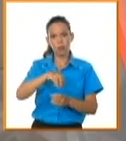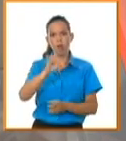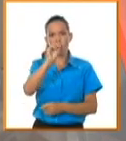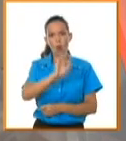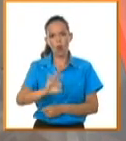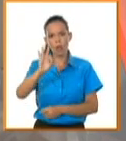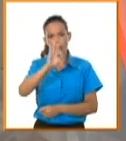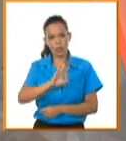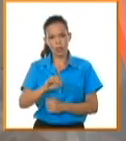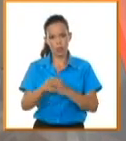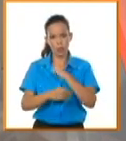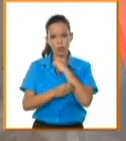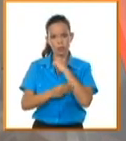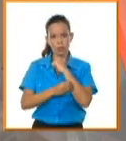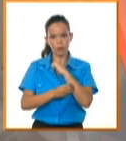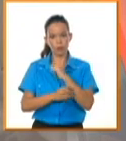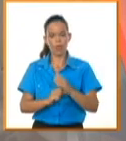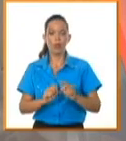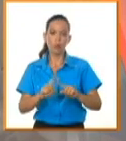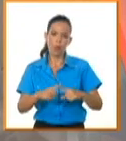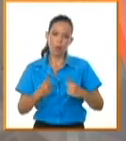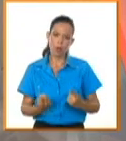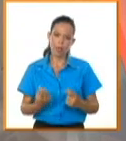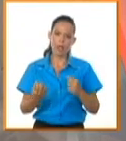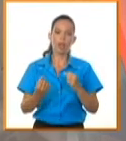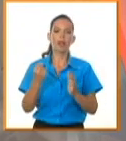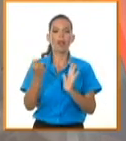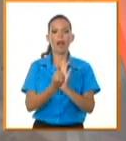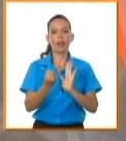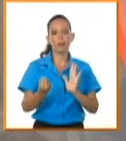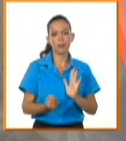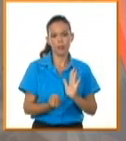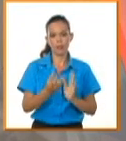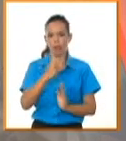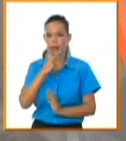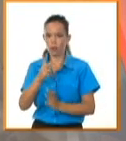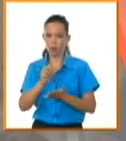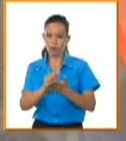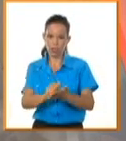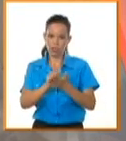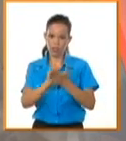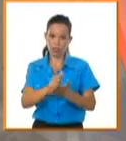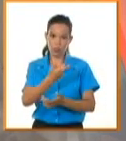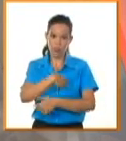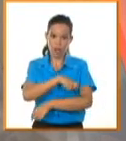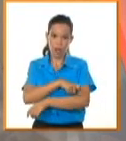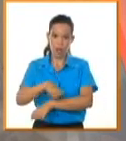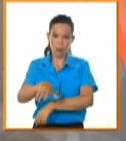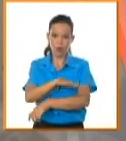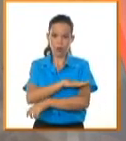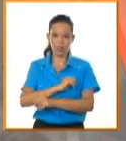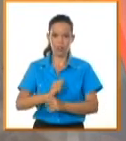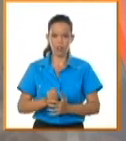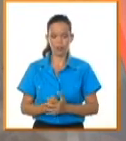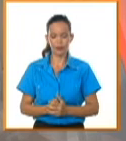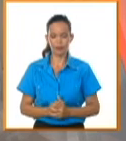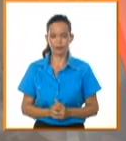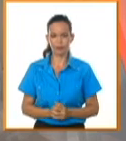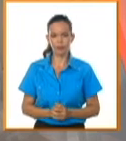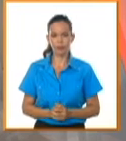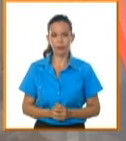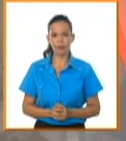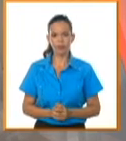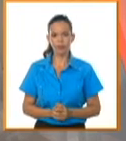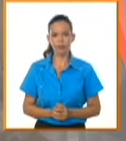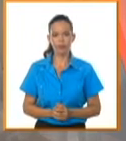liderazgo mayor en cuanto a garantizar el servicio de la población ya sea de bienes o propiamente de servicio